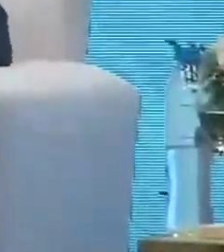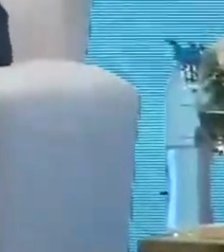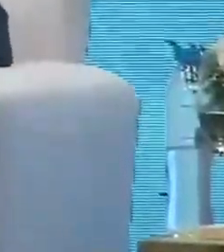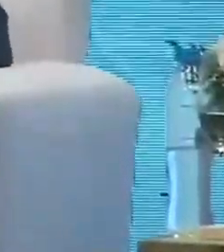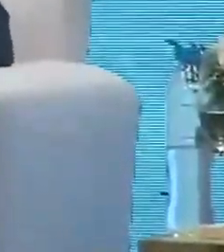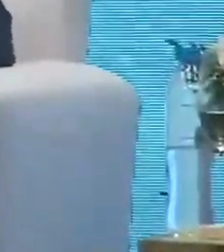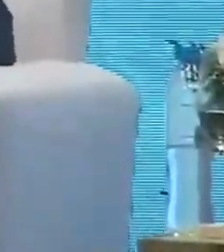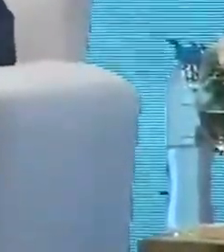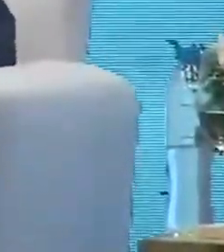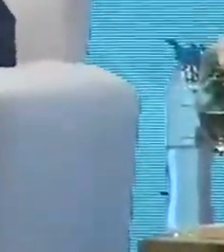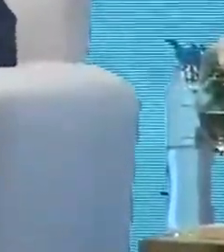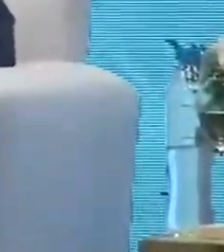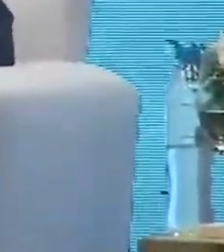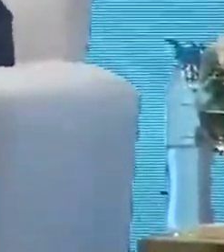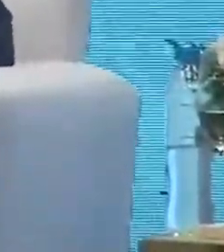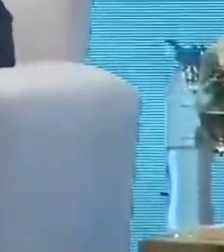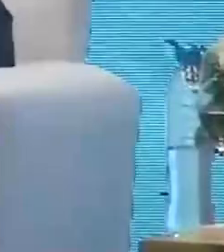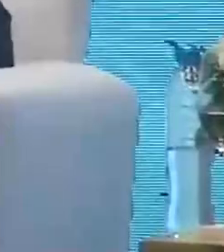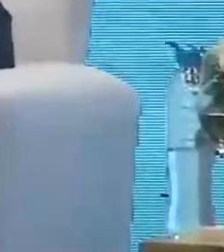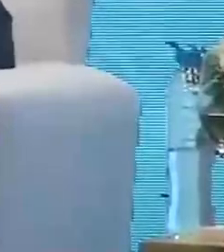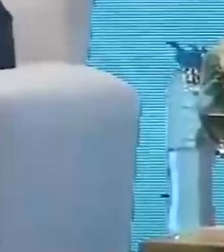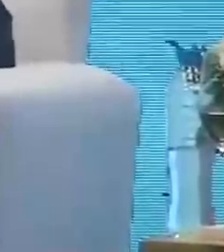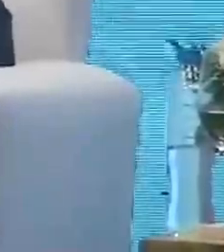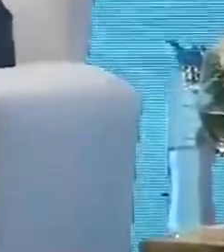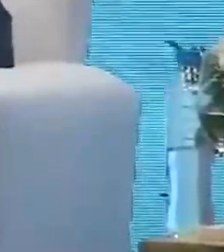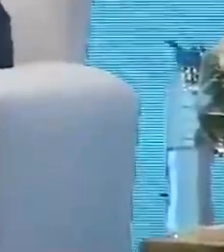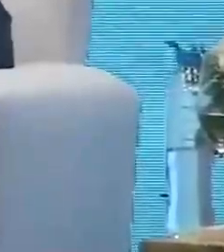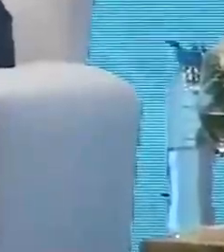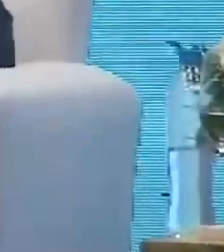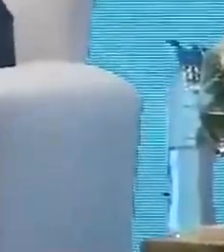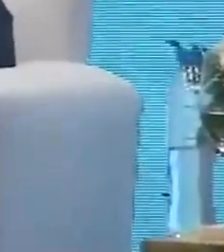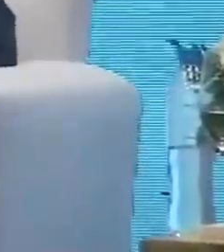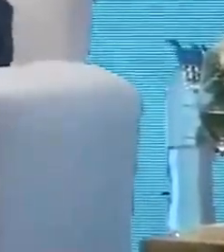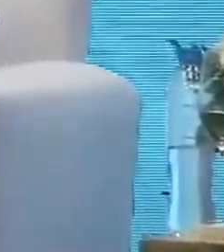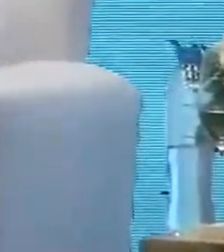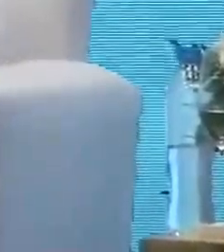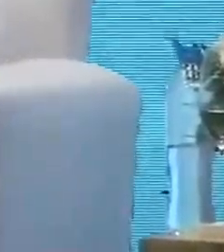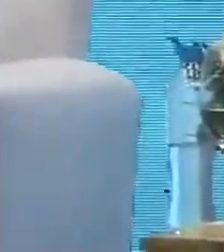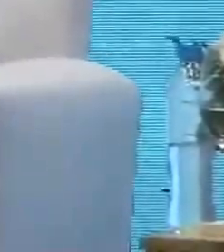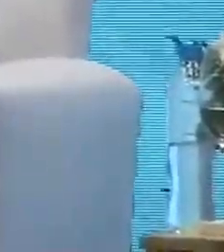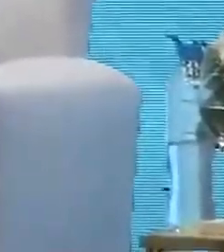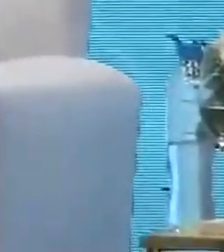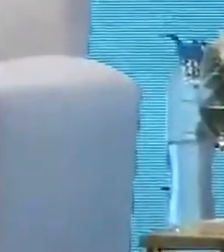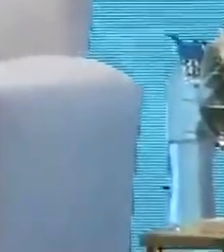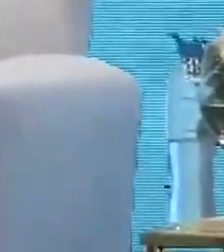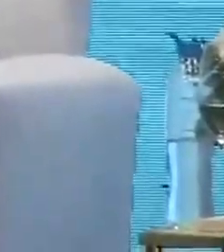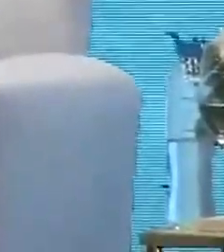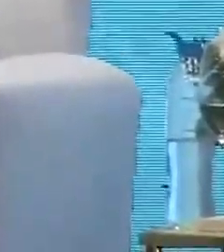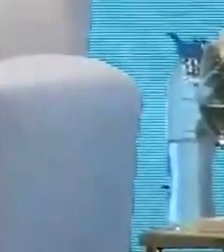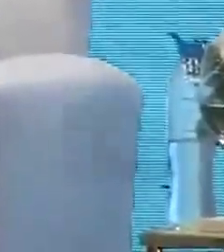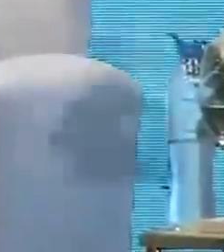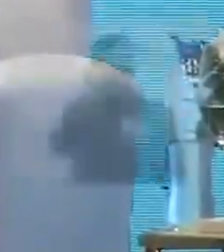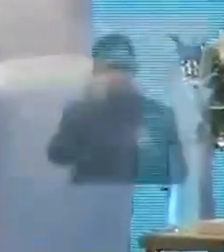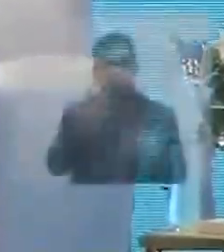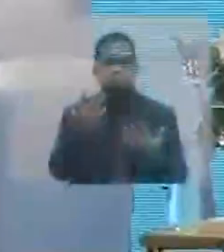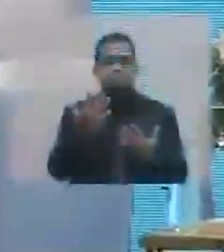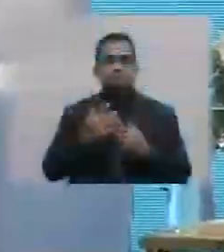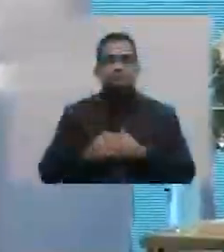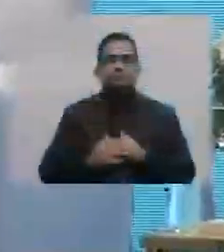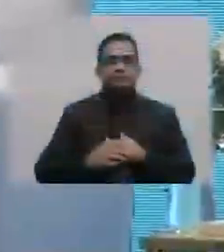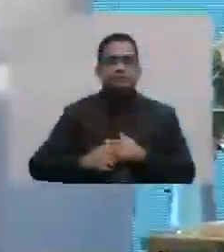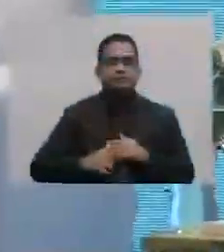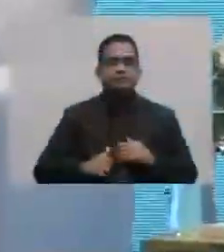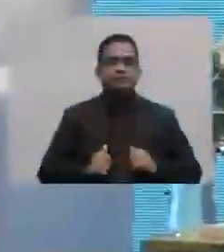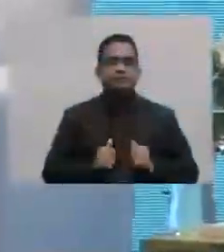este tema tan importante. Celebrar que el colegio esté asociado en esto. Lo primero que quiero es